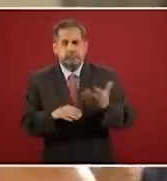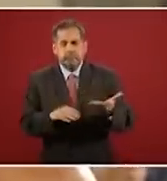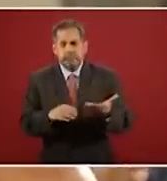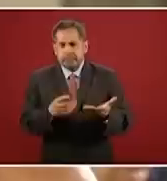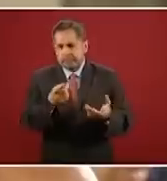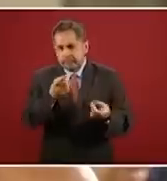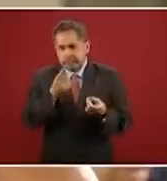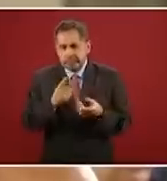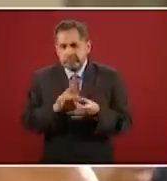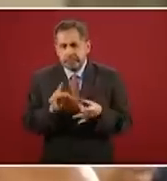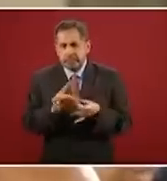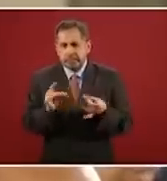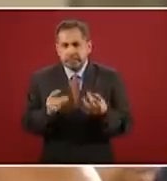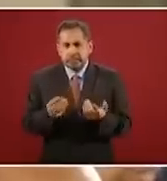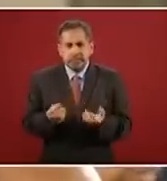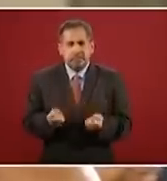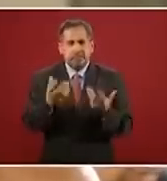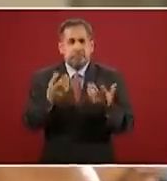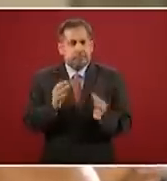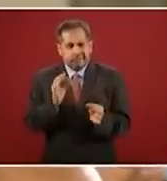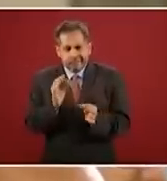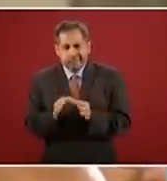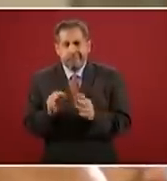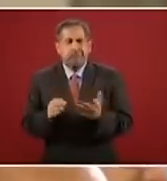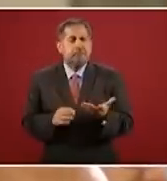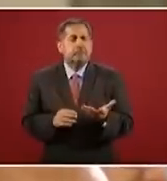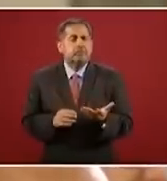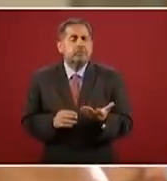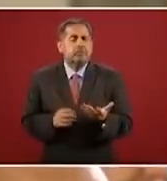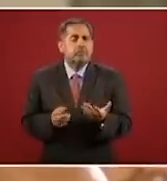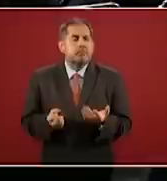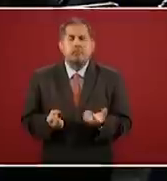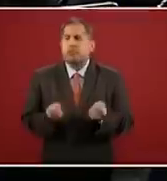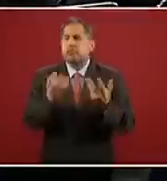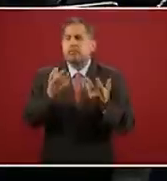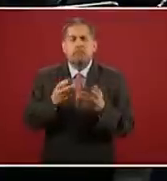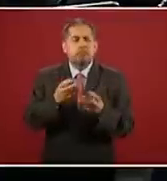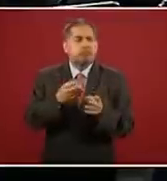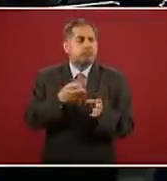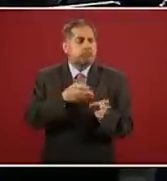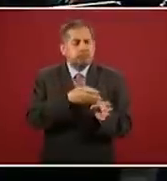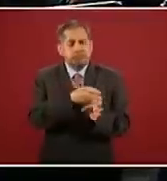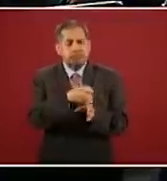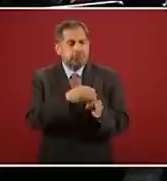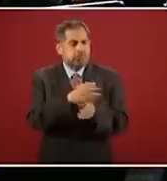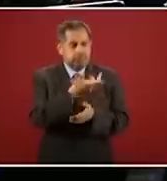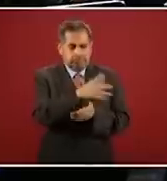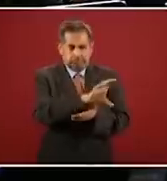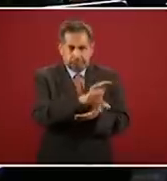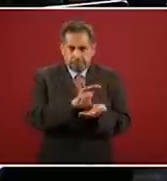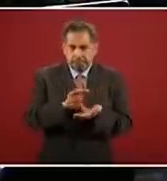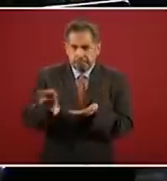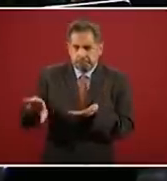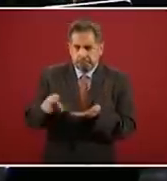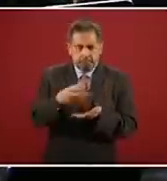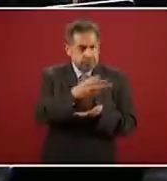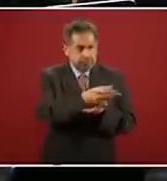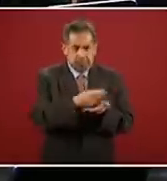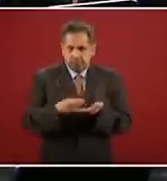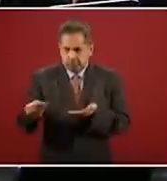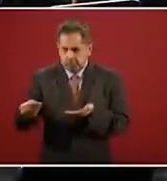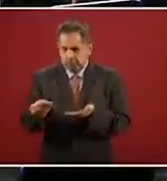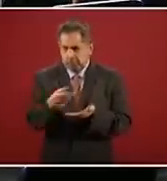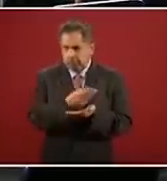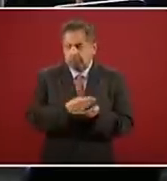puede dar la cantidad exacta, y cuáles han sido los rubros a los que han sido dirigidos, porque usted en días recientes dijo